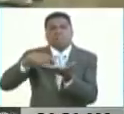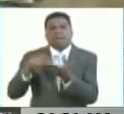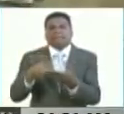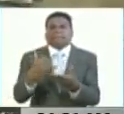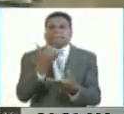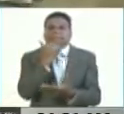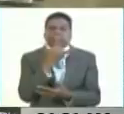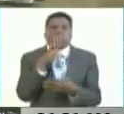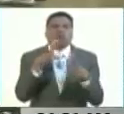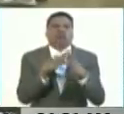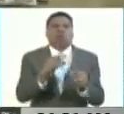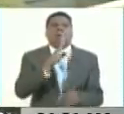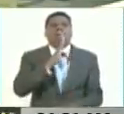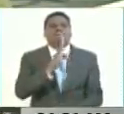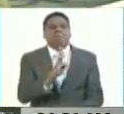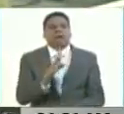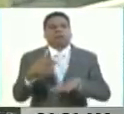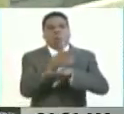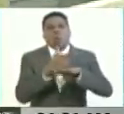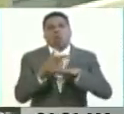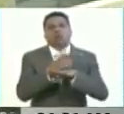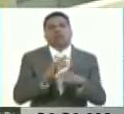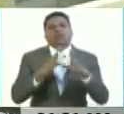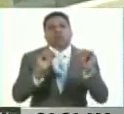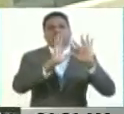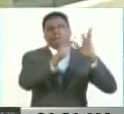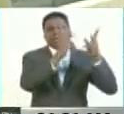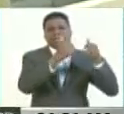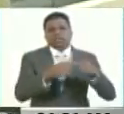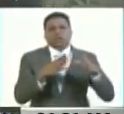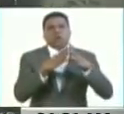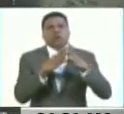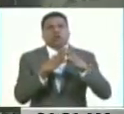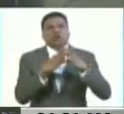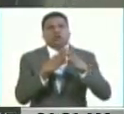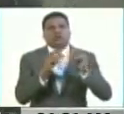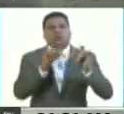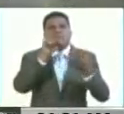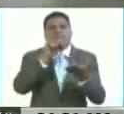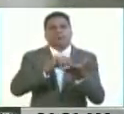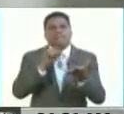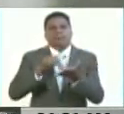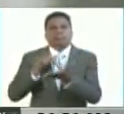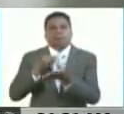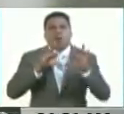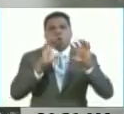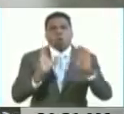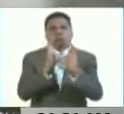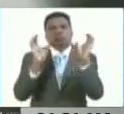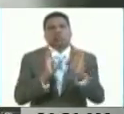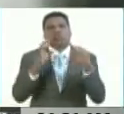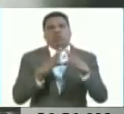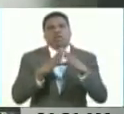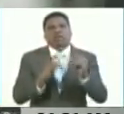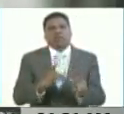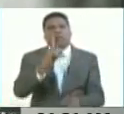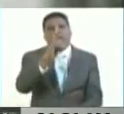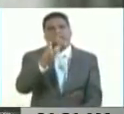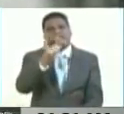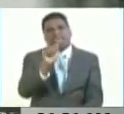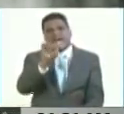de investigación se pudo verificar que la administración de los servidores la tiene la compañía Deico Host, propiedad del